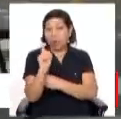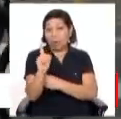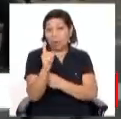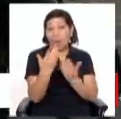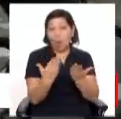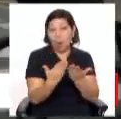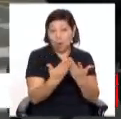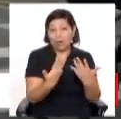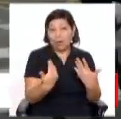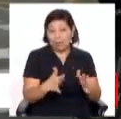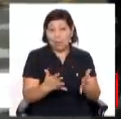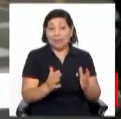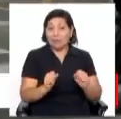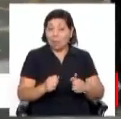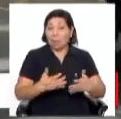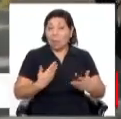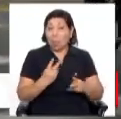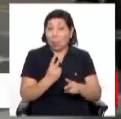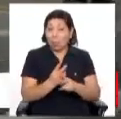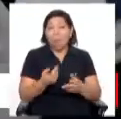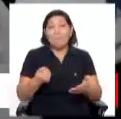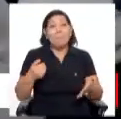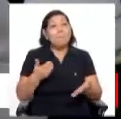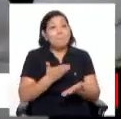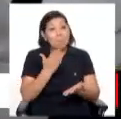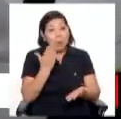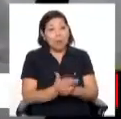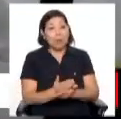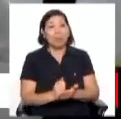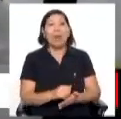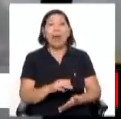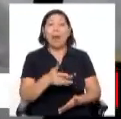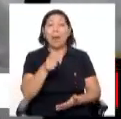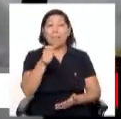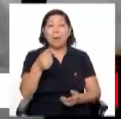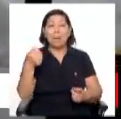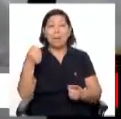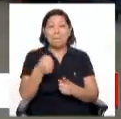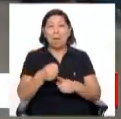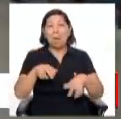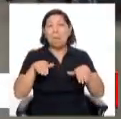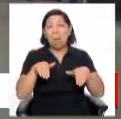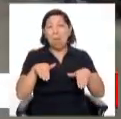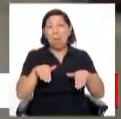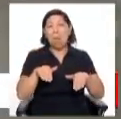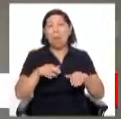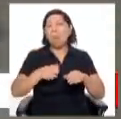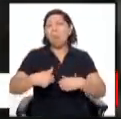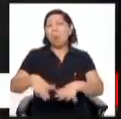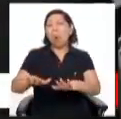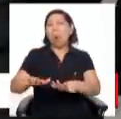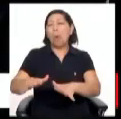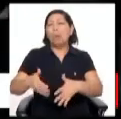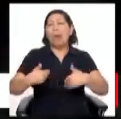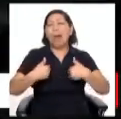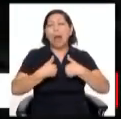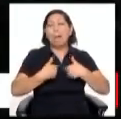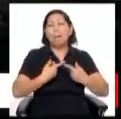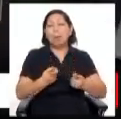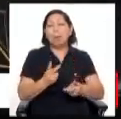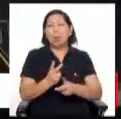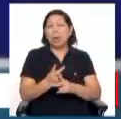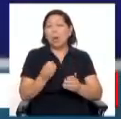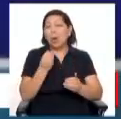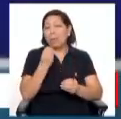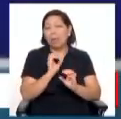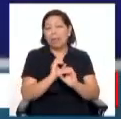colegio, ya que así podemos prevenir accidentes. Hay personas que pegan a los perros, los botan, los abandonan sin comida